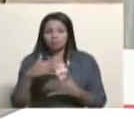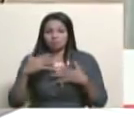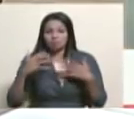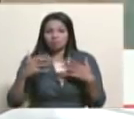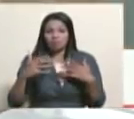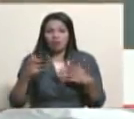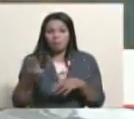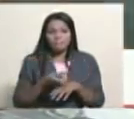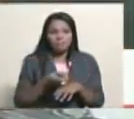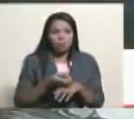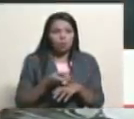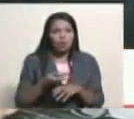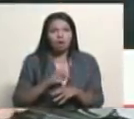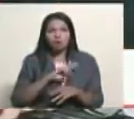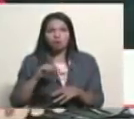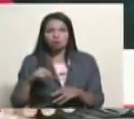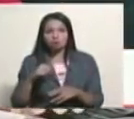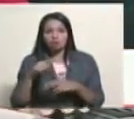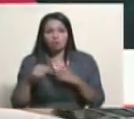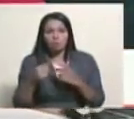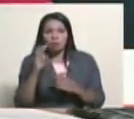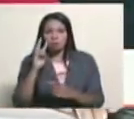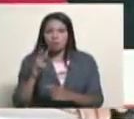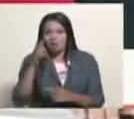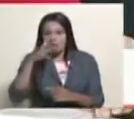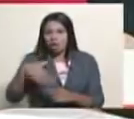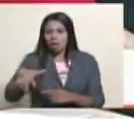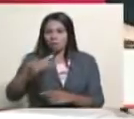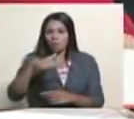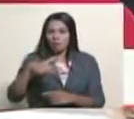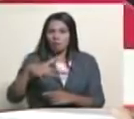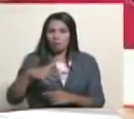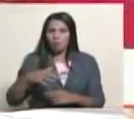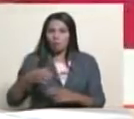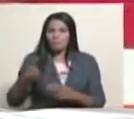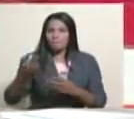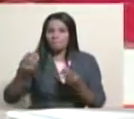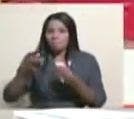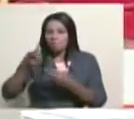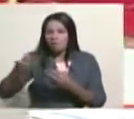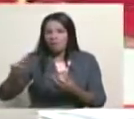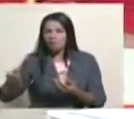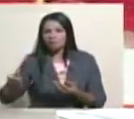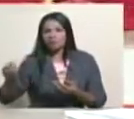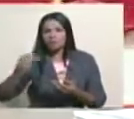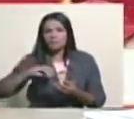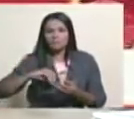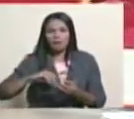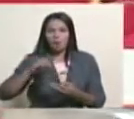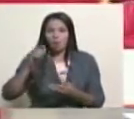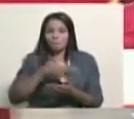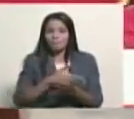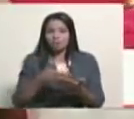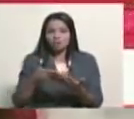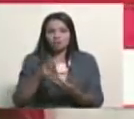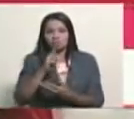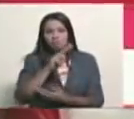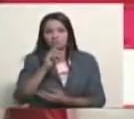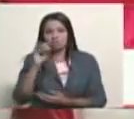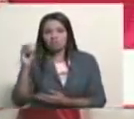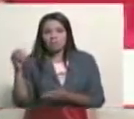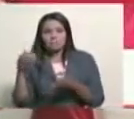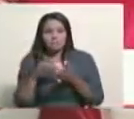la gran búsqueda nuestra, después de escuchar a un pueblo, a miles y miles, pasan de 1.200.000 las personas